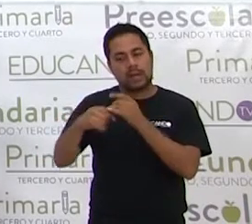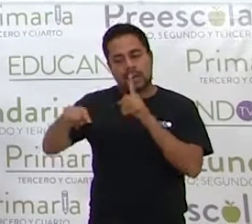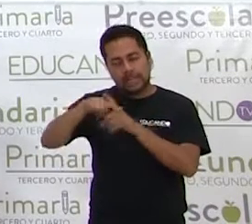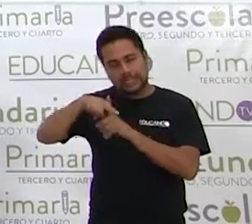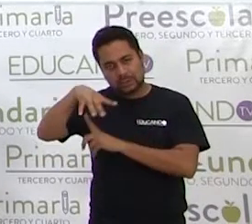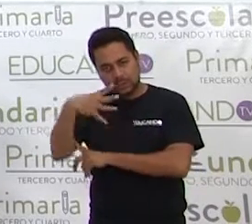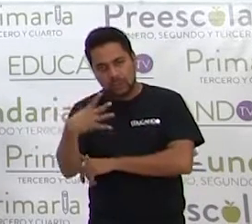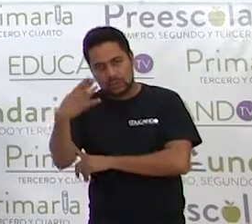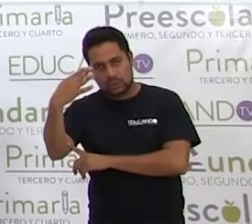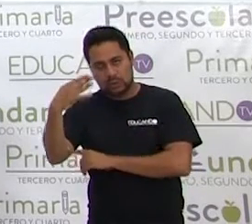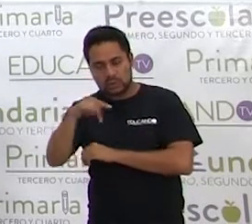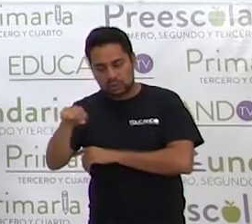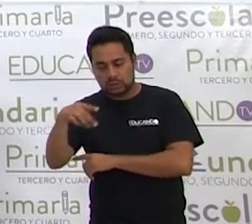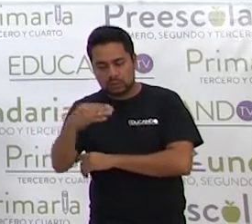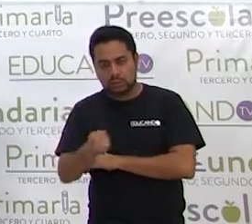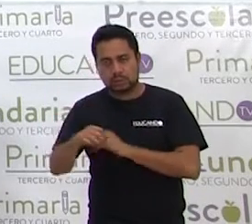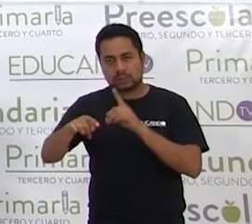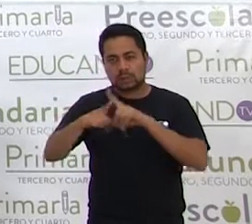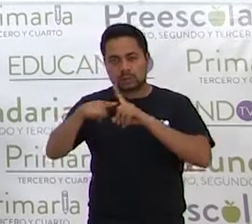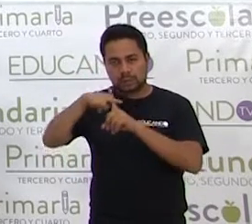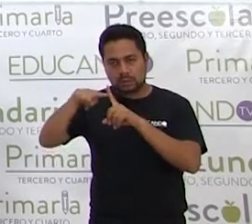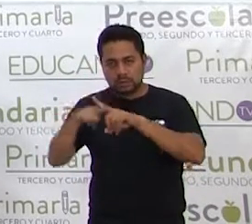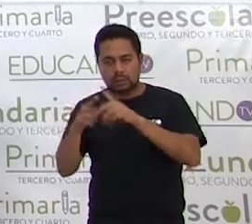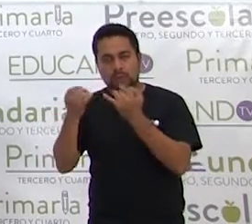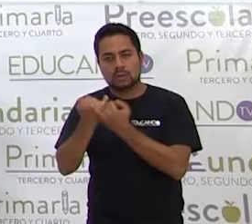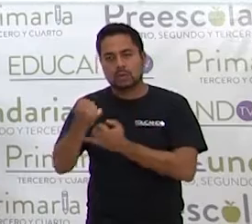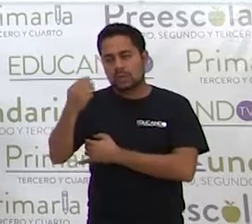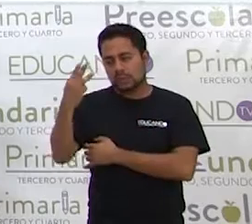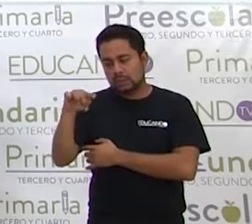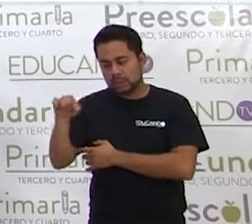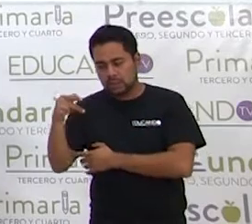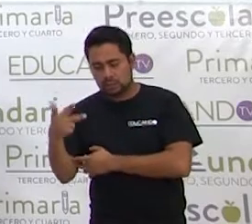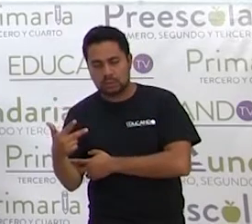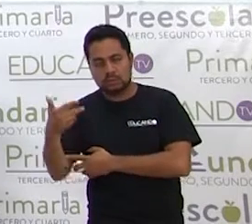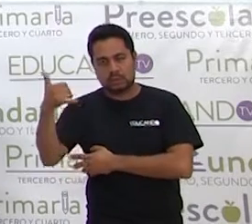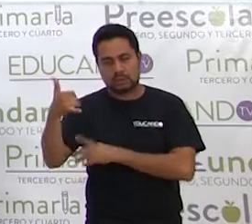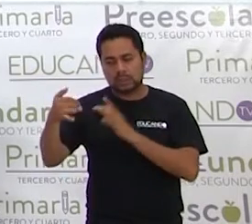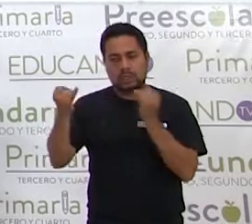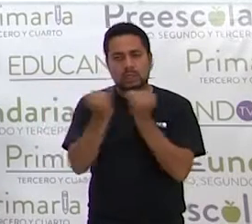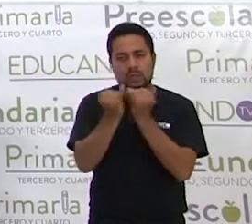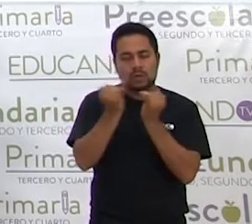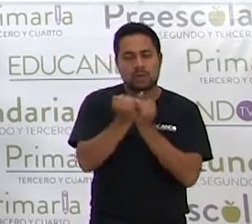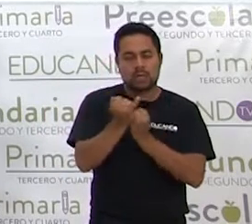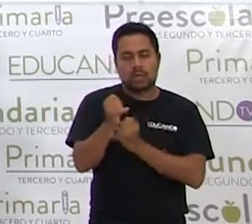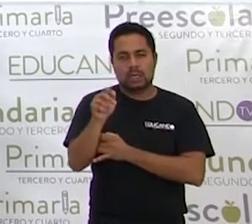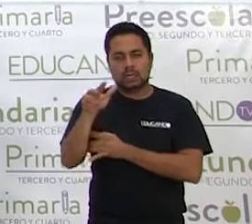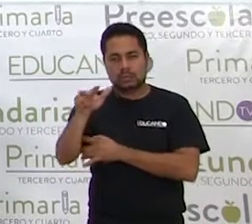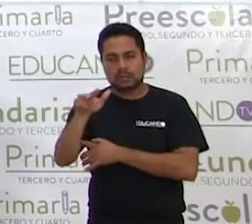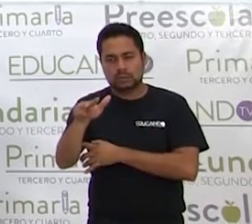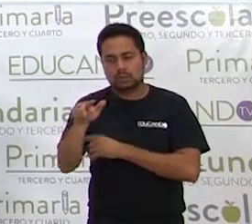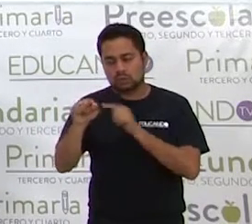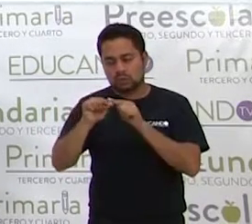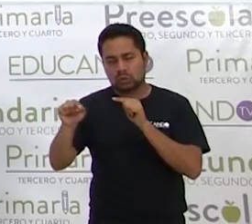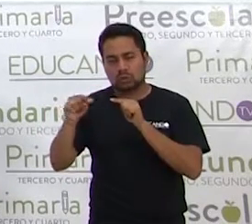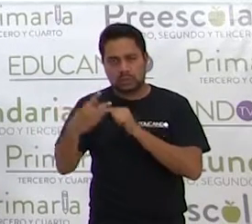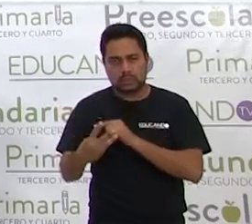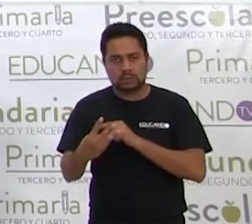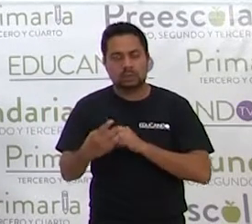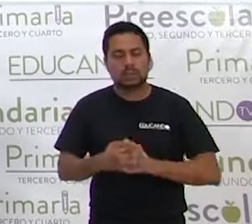más por más más tres octavos de ye igual a dieciocho tercios